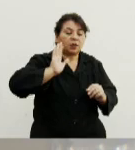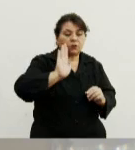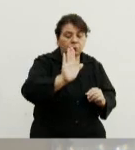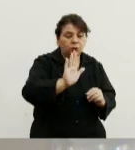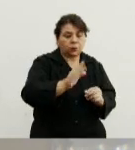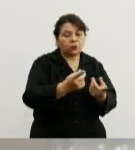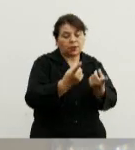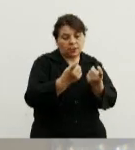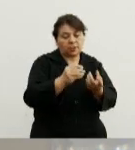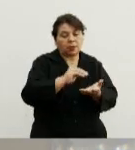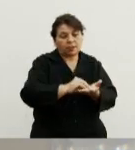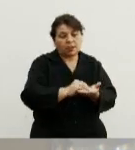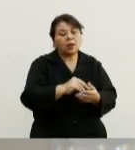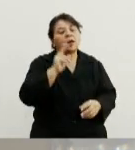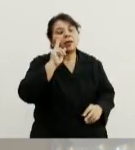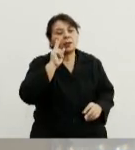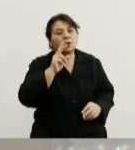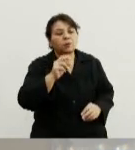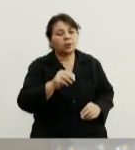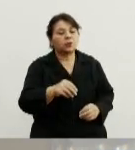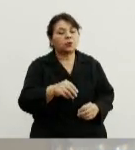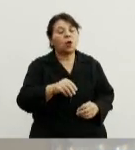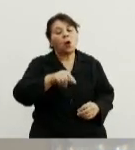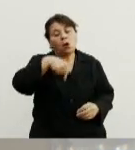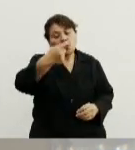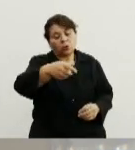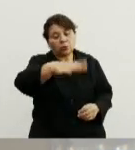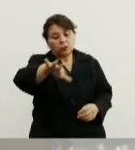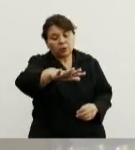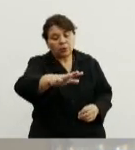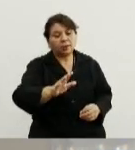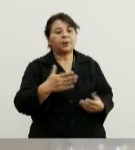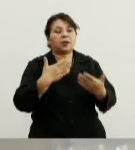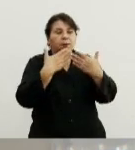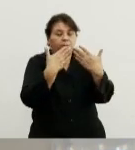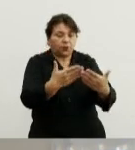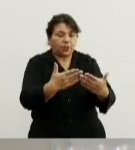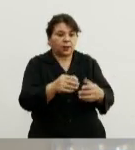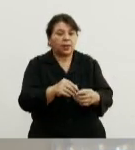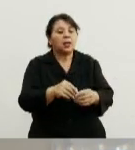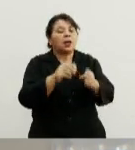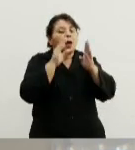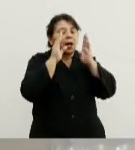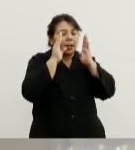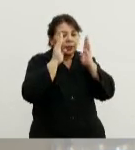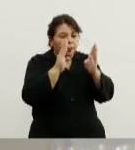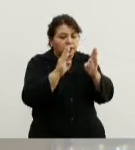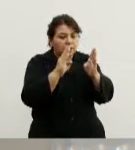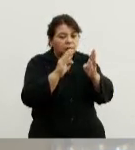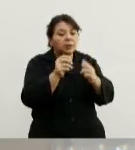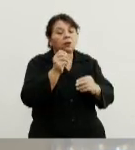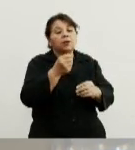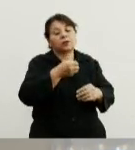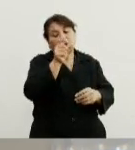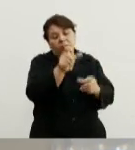de otros y espacios para poder brindar la atención de más pacientes y